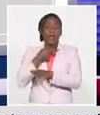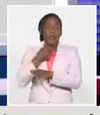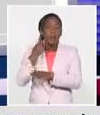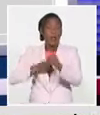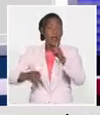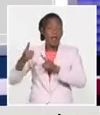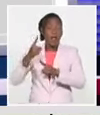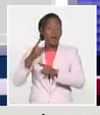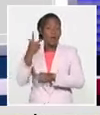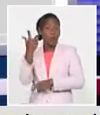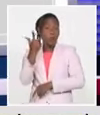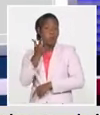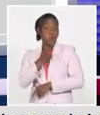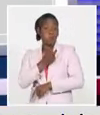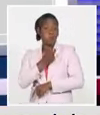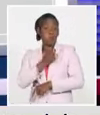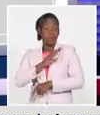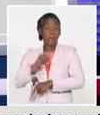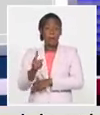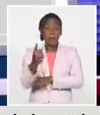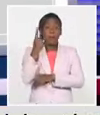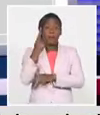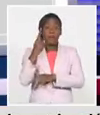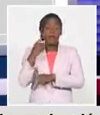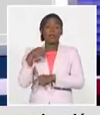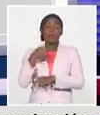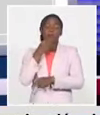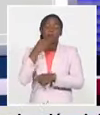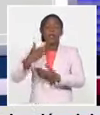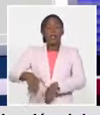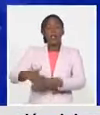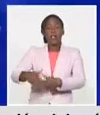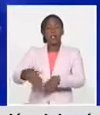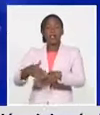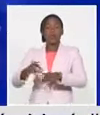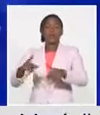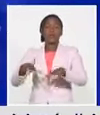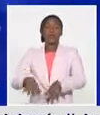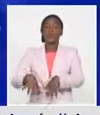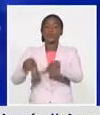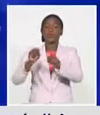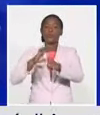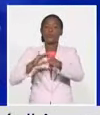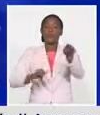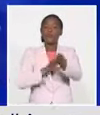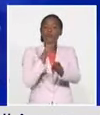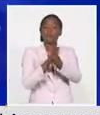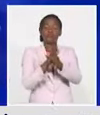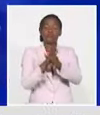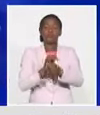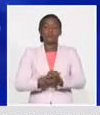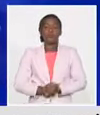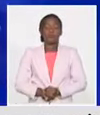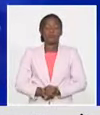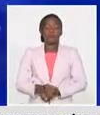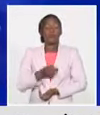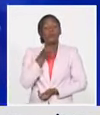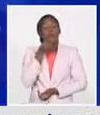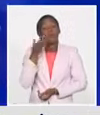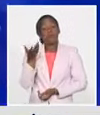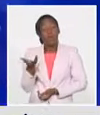se infecte una persona con la COVID-19? Mire, es posible que él no haya